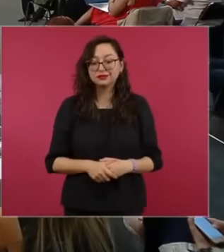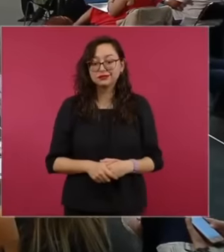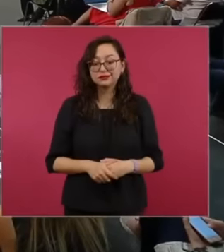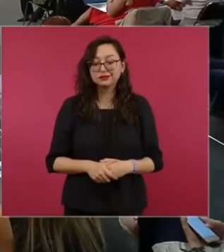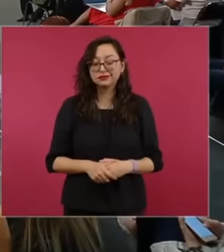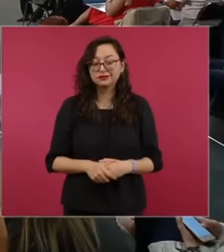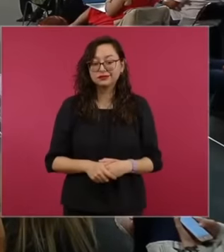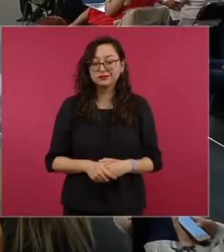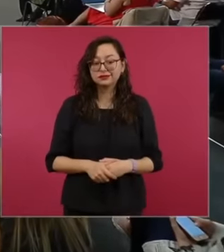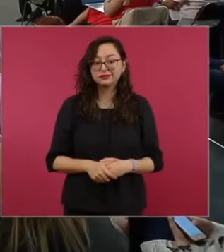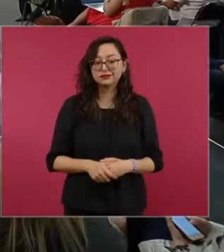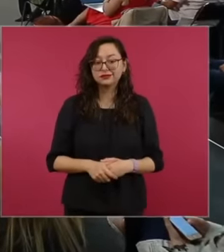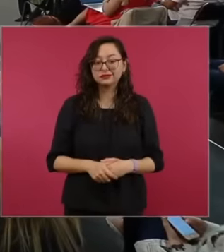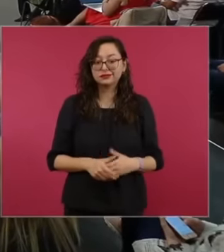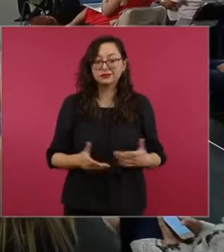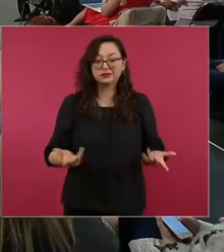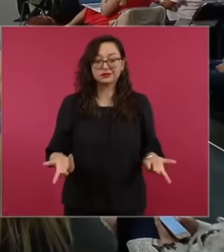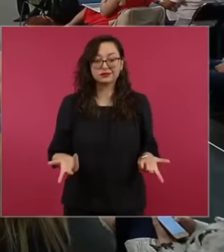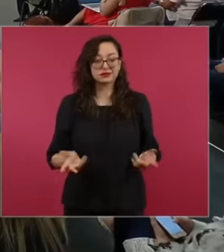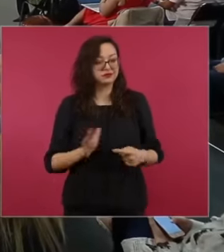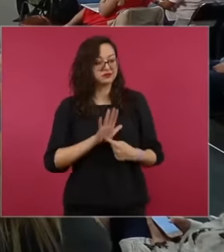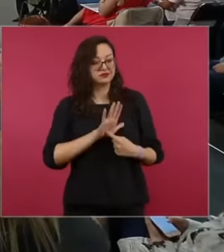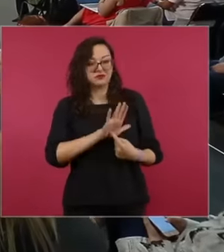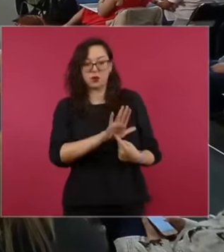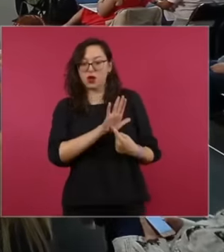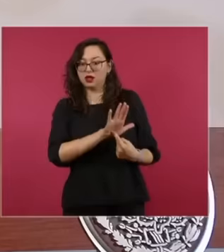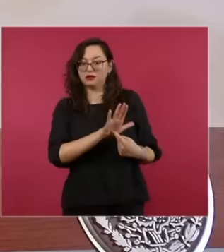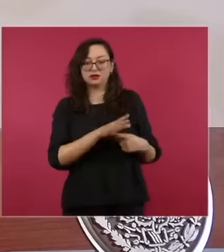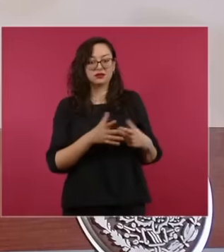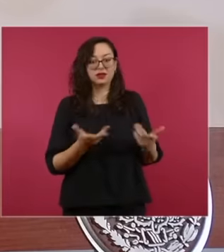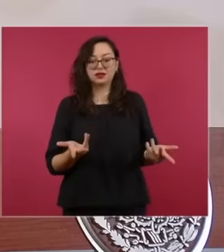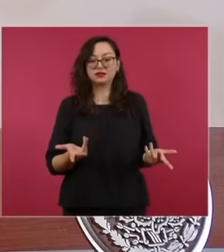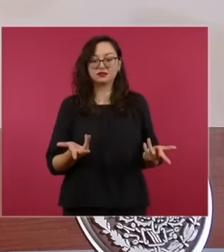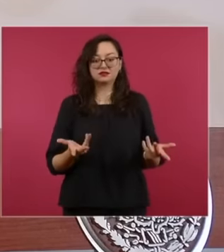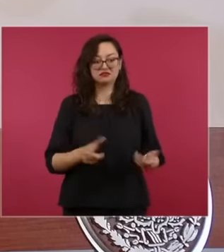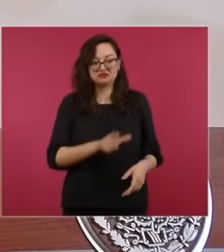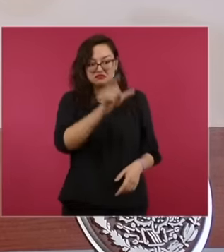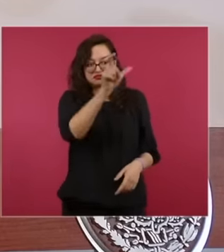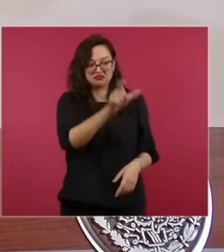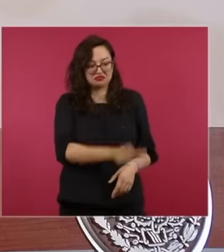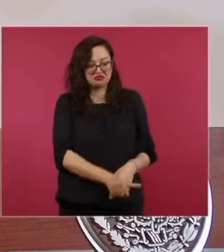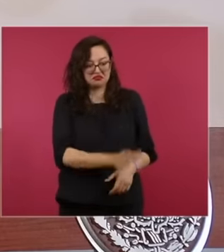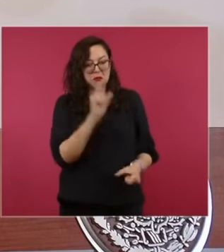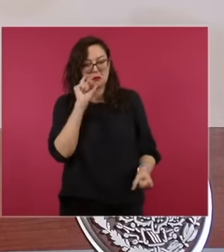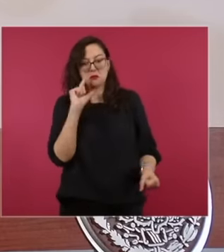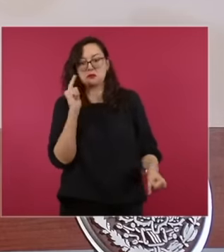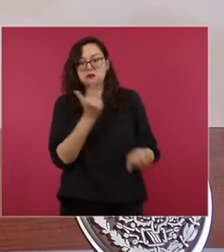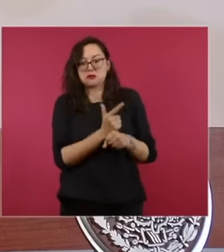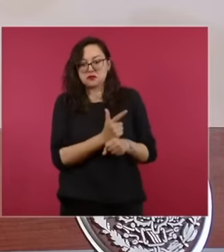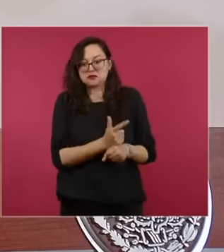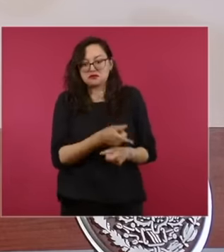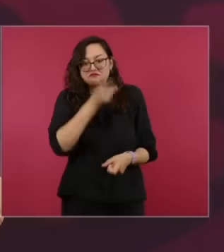Dibujados, pintados, de cuerpo entero. Esos son.